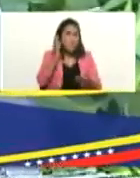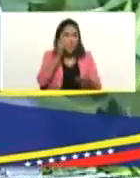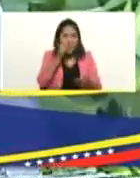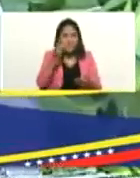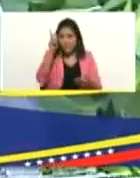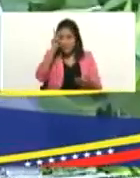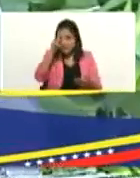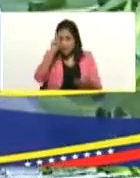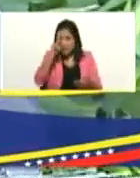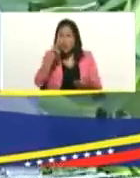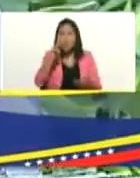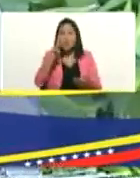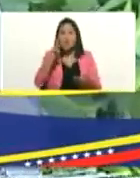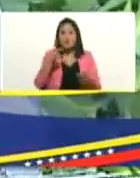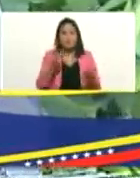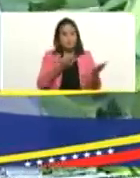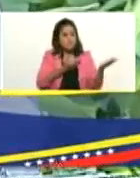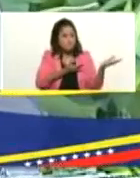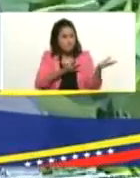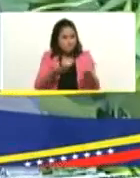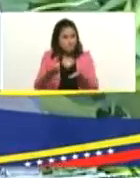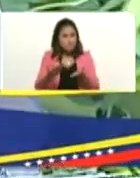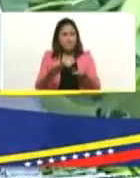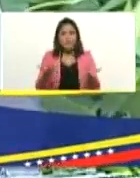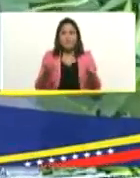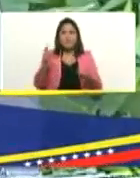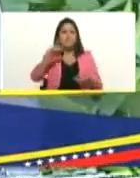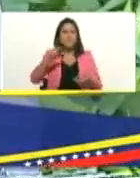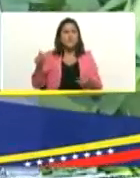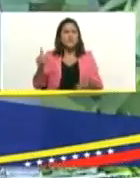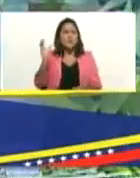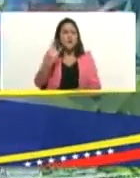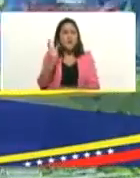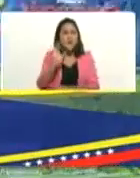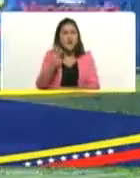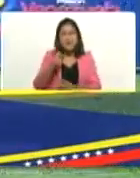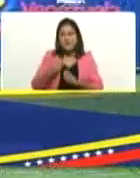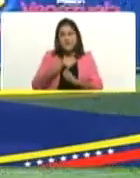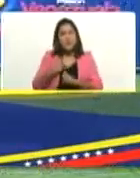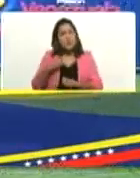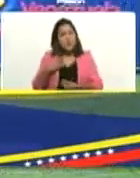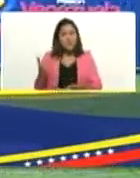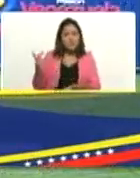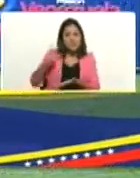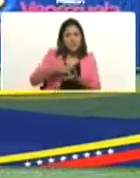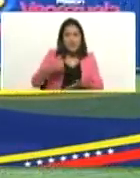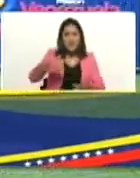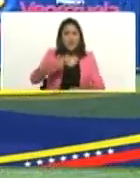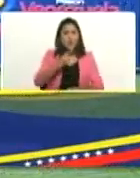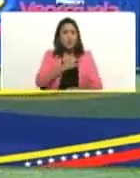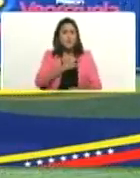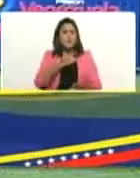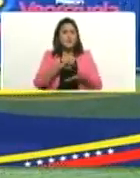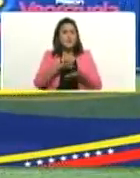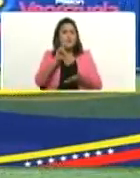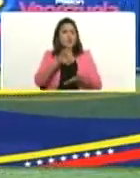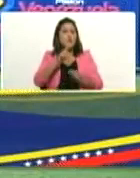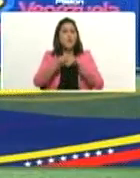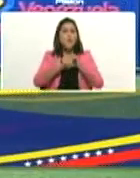profesoras, para recibir al pueblo de Caracas, porque la UCB es un museo que tiene que estar de puertas